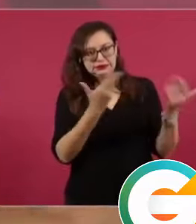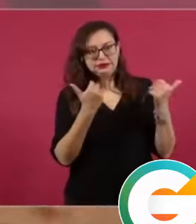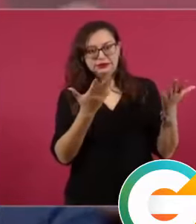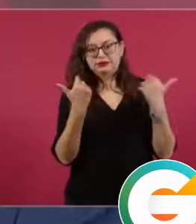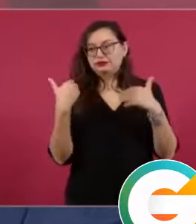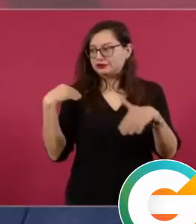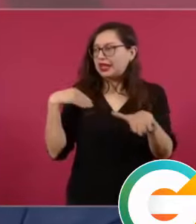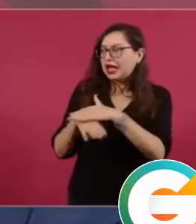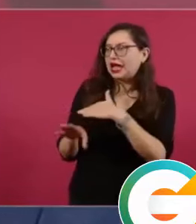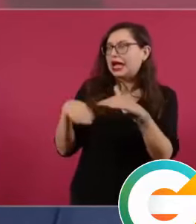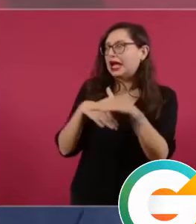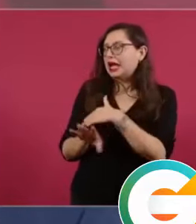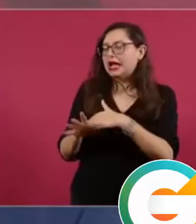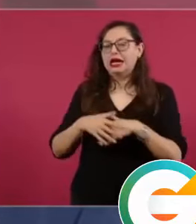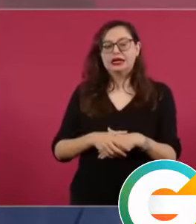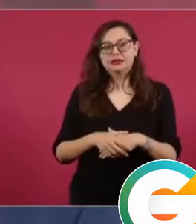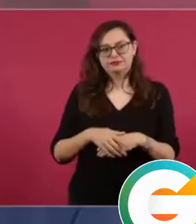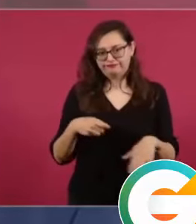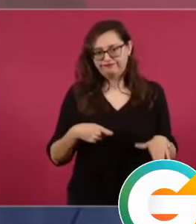recibían dinero